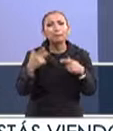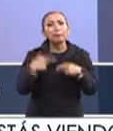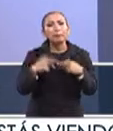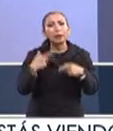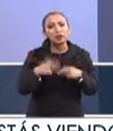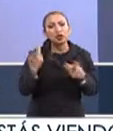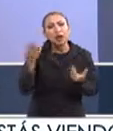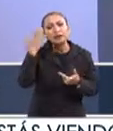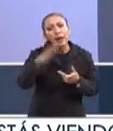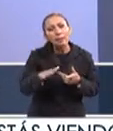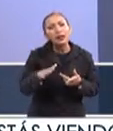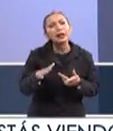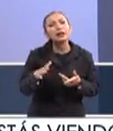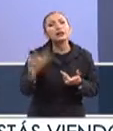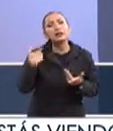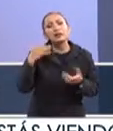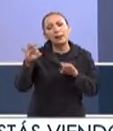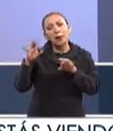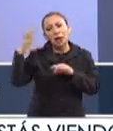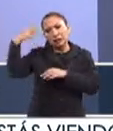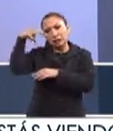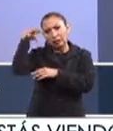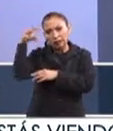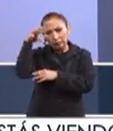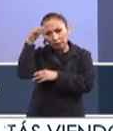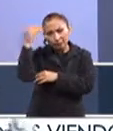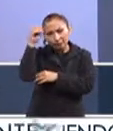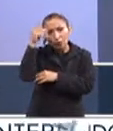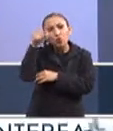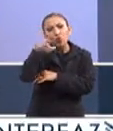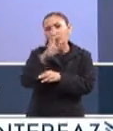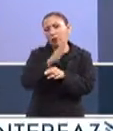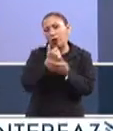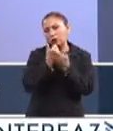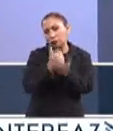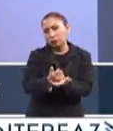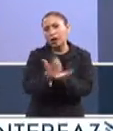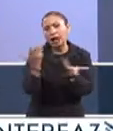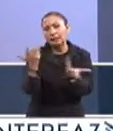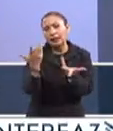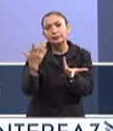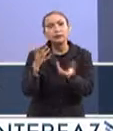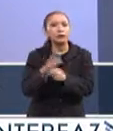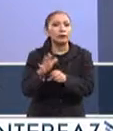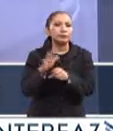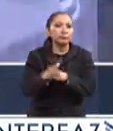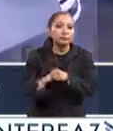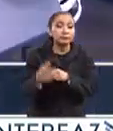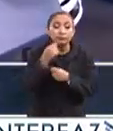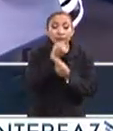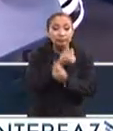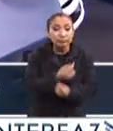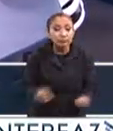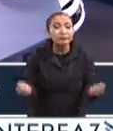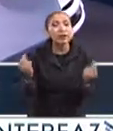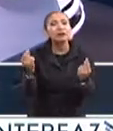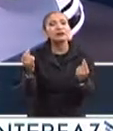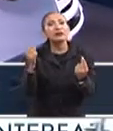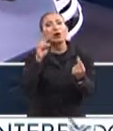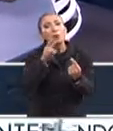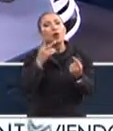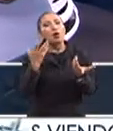que sepan de alguna manera trabajar con títeres. Uno de los beneficios de hacerlo es que a los niños les